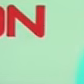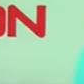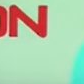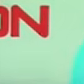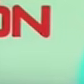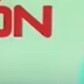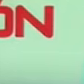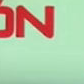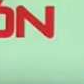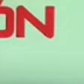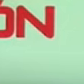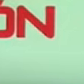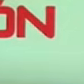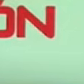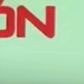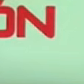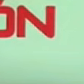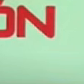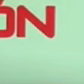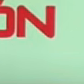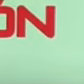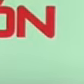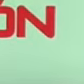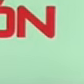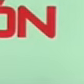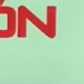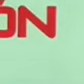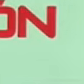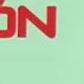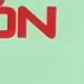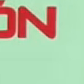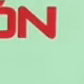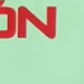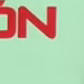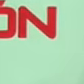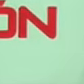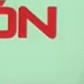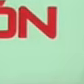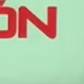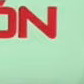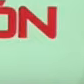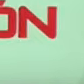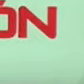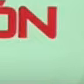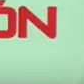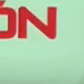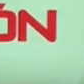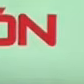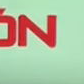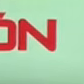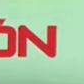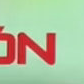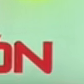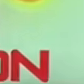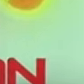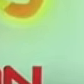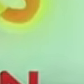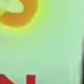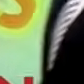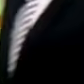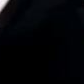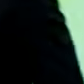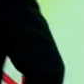Tips que tiene pues señora Cristina, muchos años puede practicar esta danza. Mover la pollera como paraguas, no sé si Gerardo va a